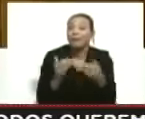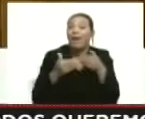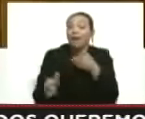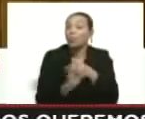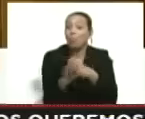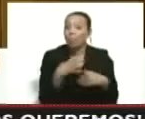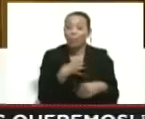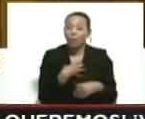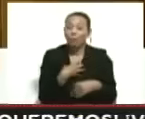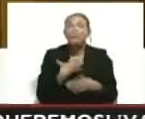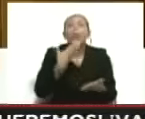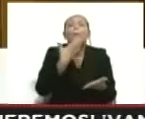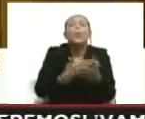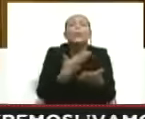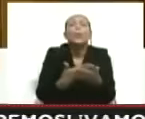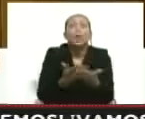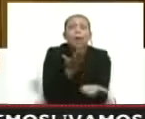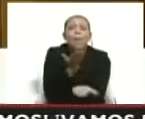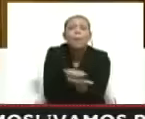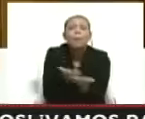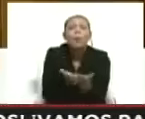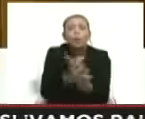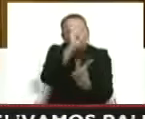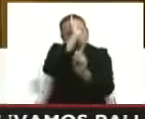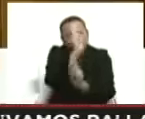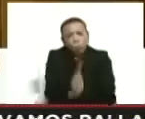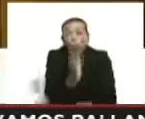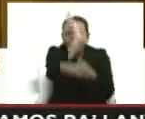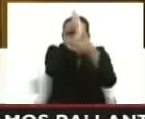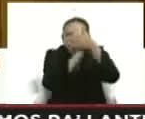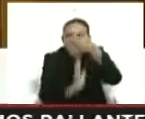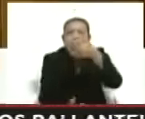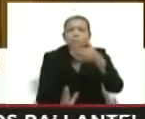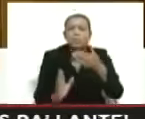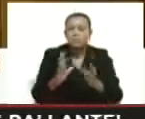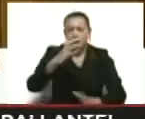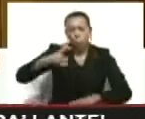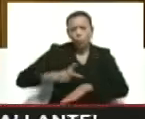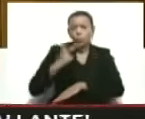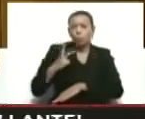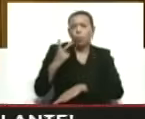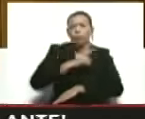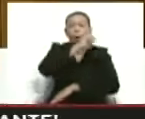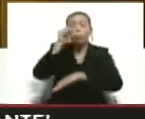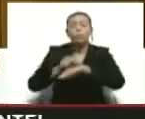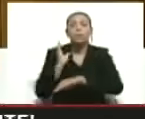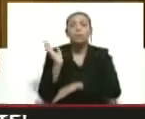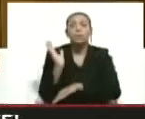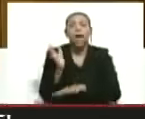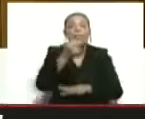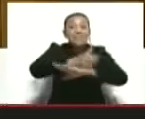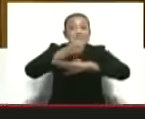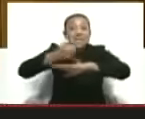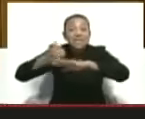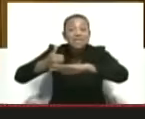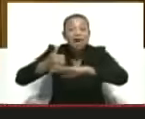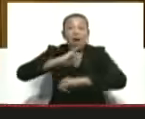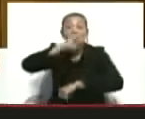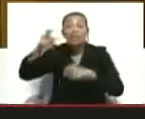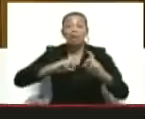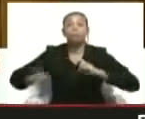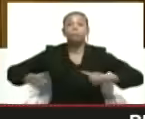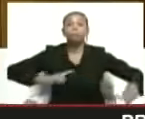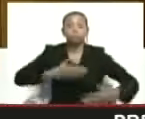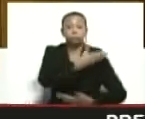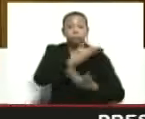Yo quiero proponer ante esta honorable Asamblea Nacional que esta Junta Directiva, dirigida por el hermano Jorge,